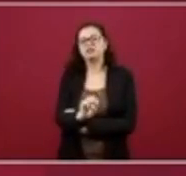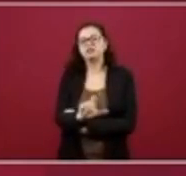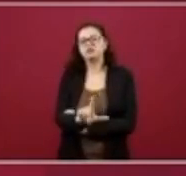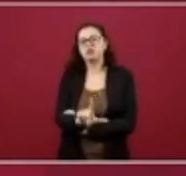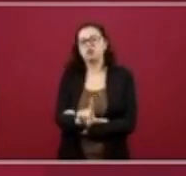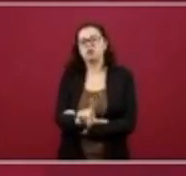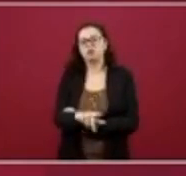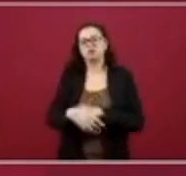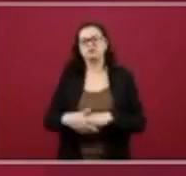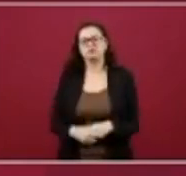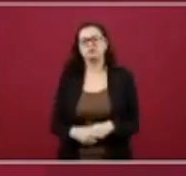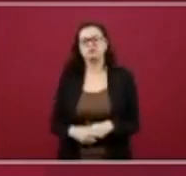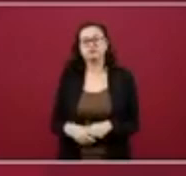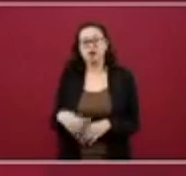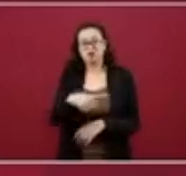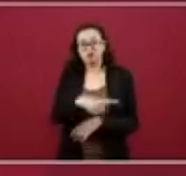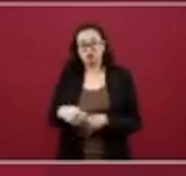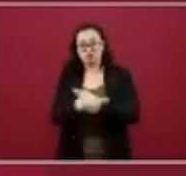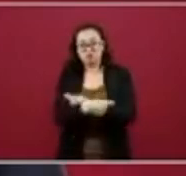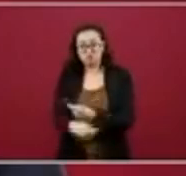Y no solo se les va a entregar a ustedes,